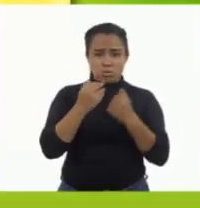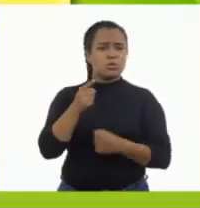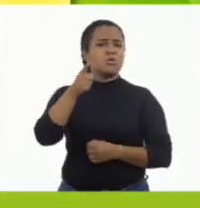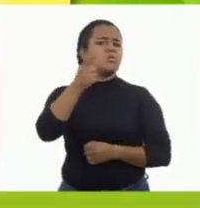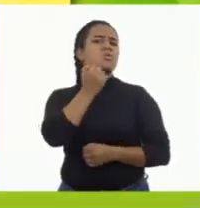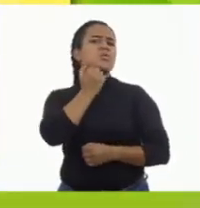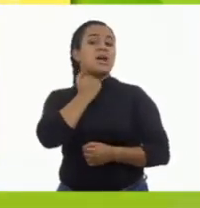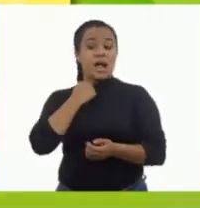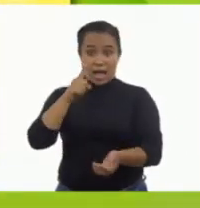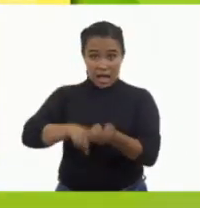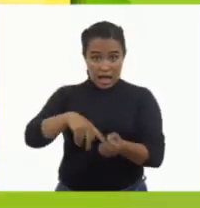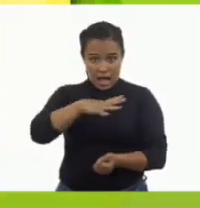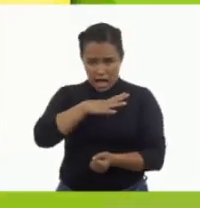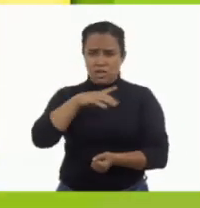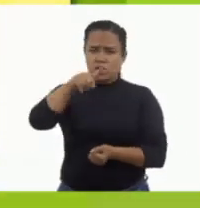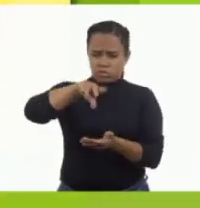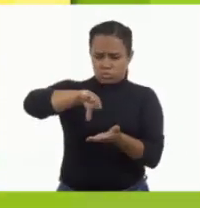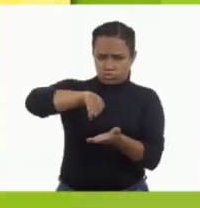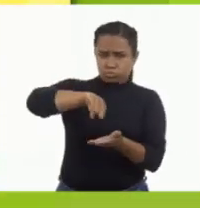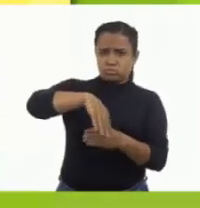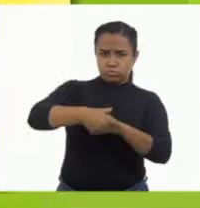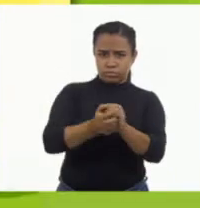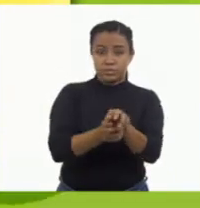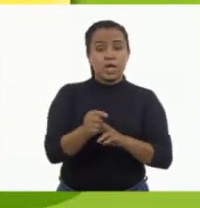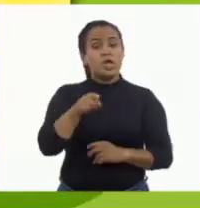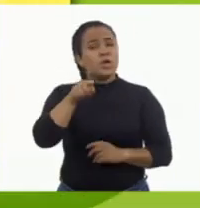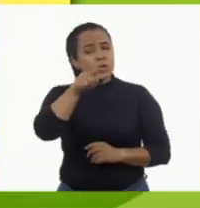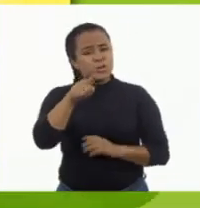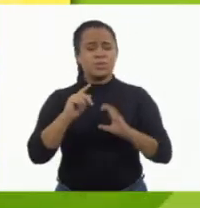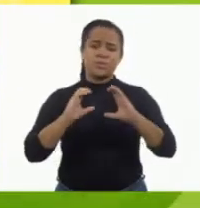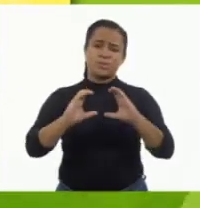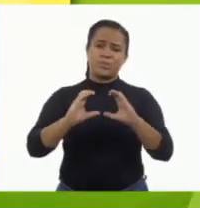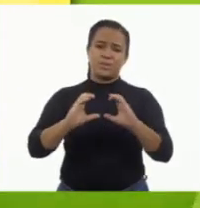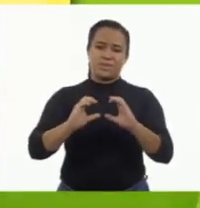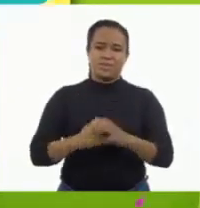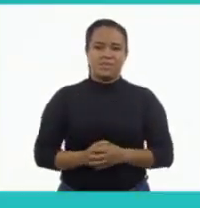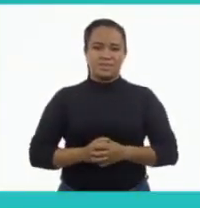usa desinfectantes a base de alcohol. ¡Cuídate!